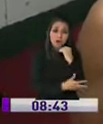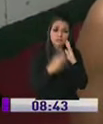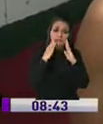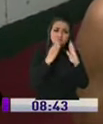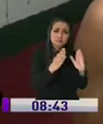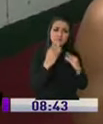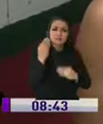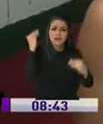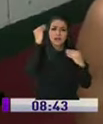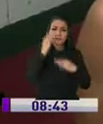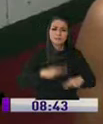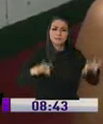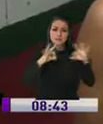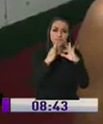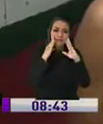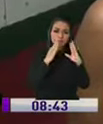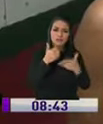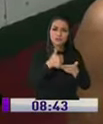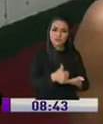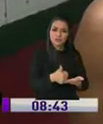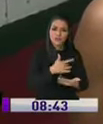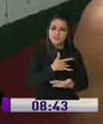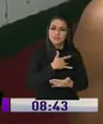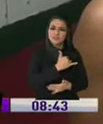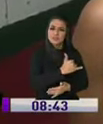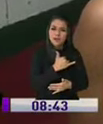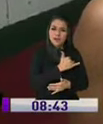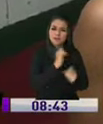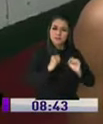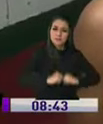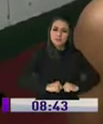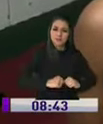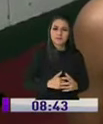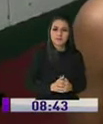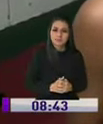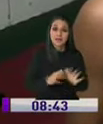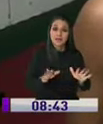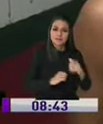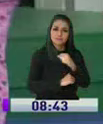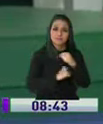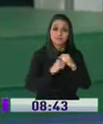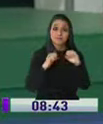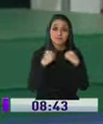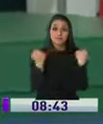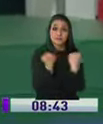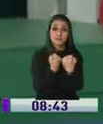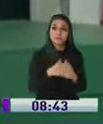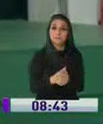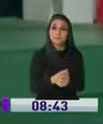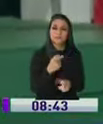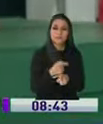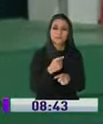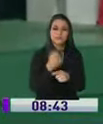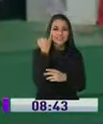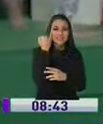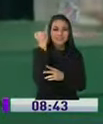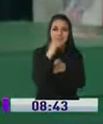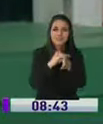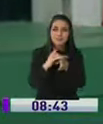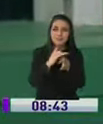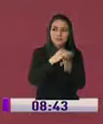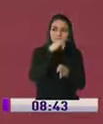necesario, un sentimiento que son el cimiento de la sociedad. Es así que nace la idea de invitar a los